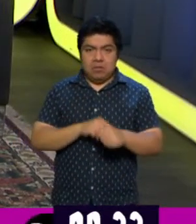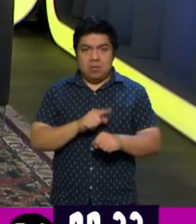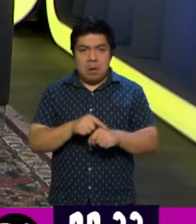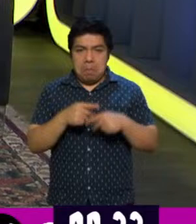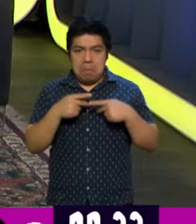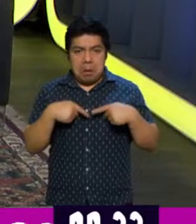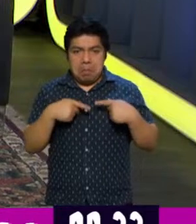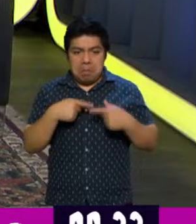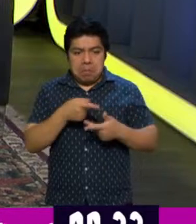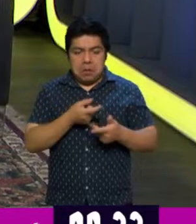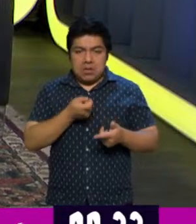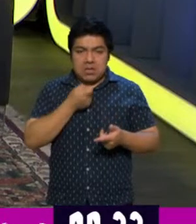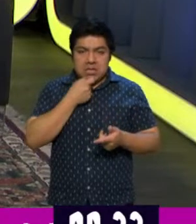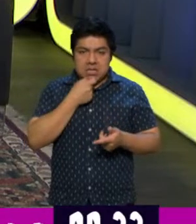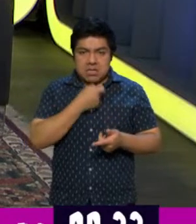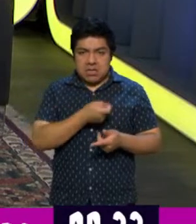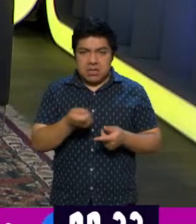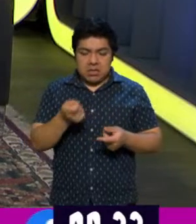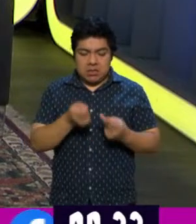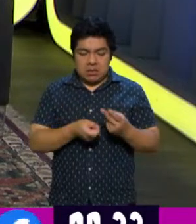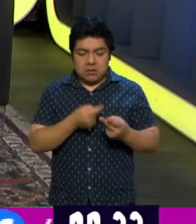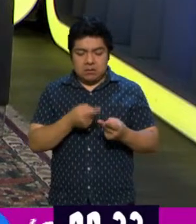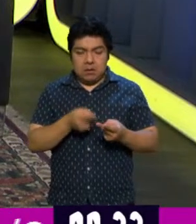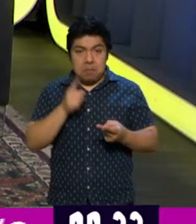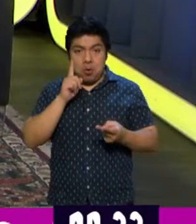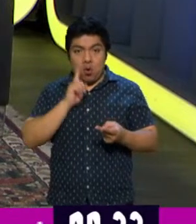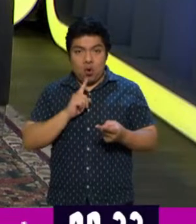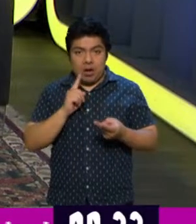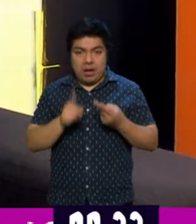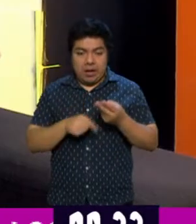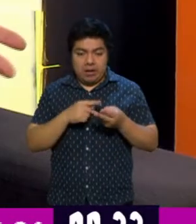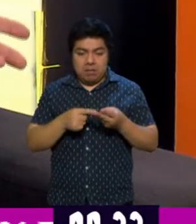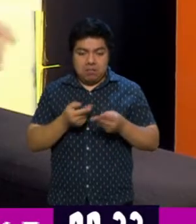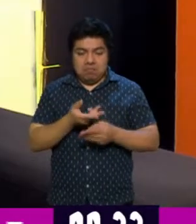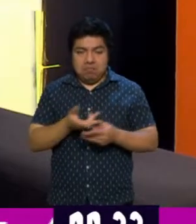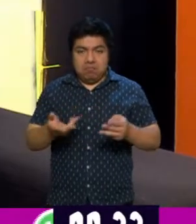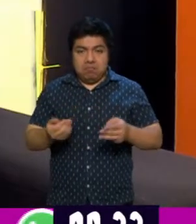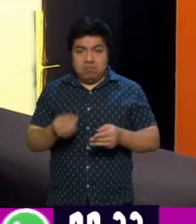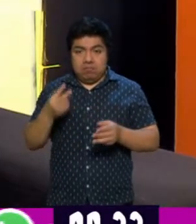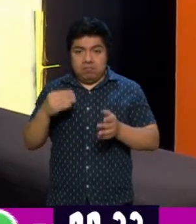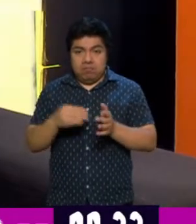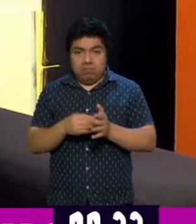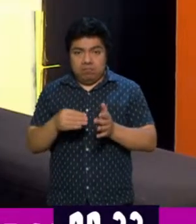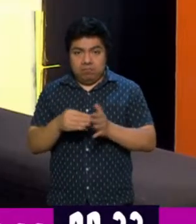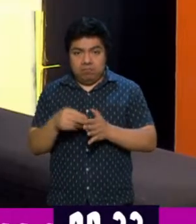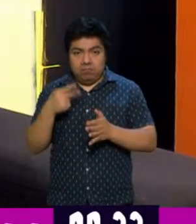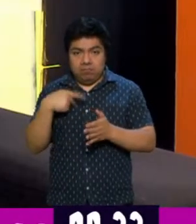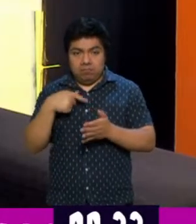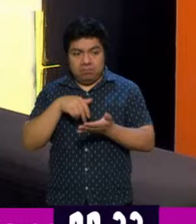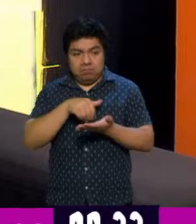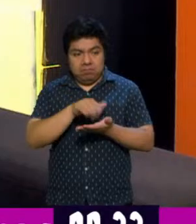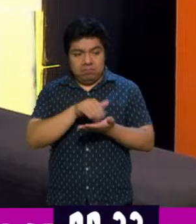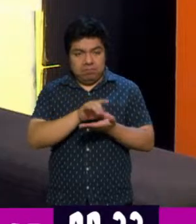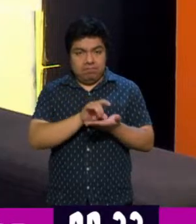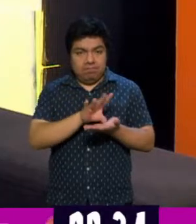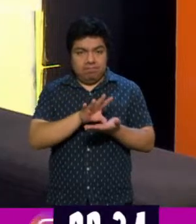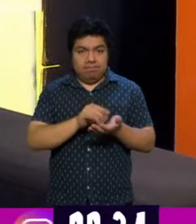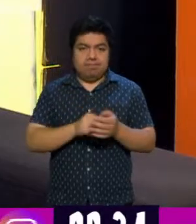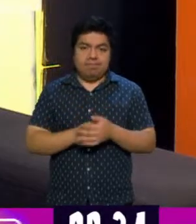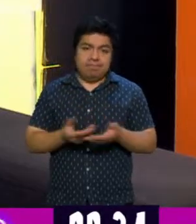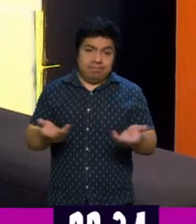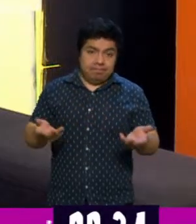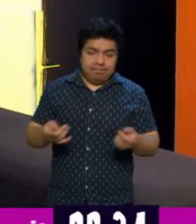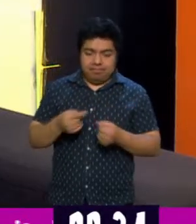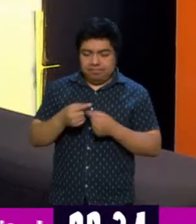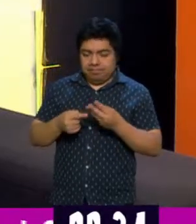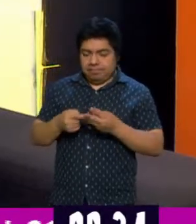ellos niños, mujeres. Pues sí. ¿No? O sea, porque al final de Civiles. cuentas, y más de 2 millones de desplazados. Pero hay otros elementos